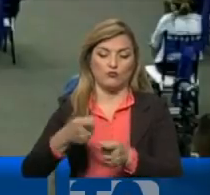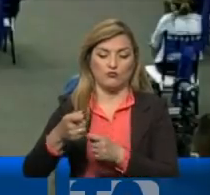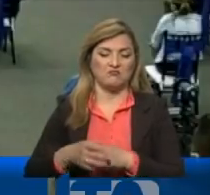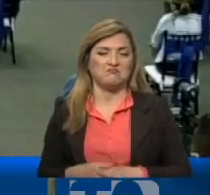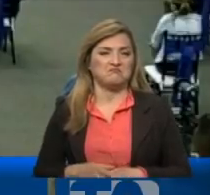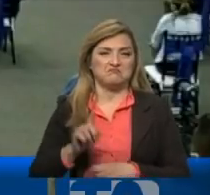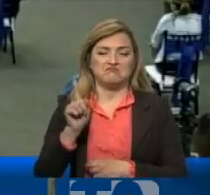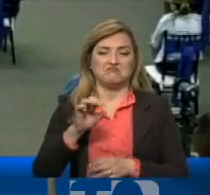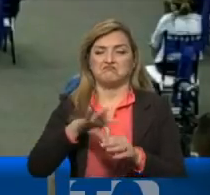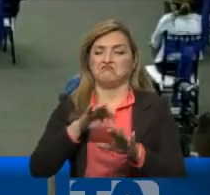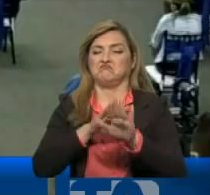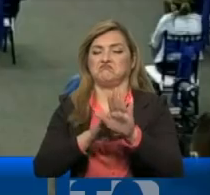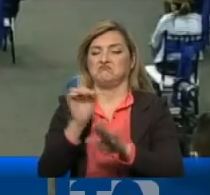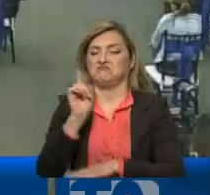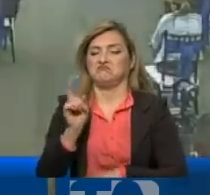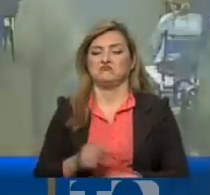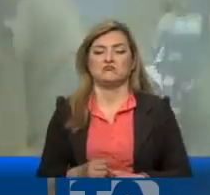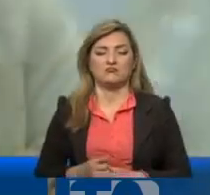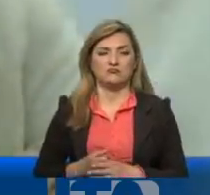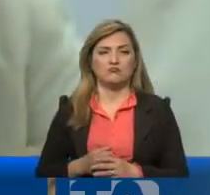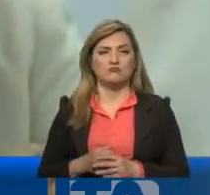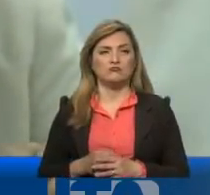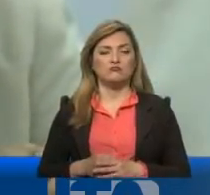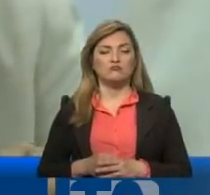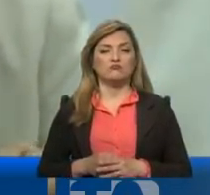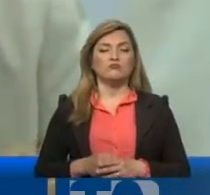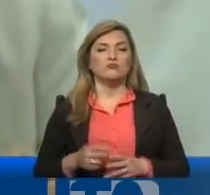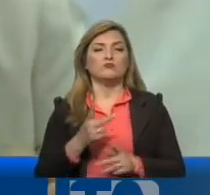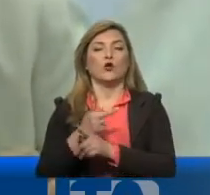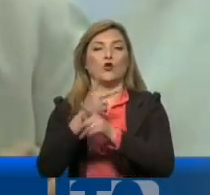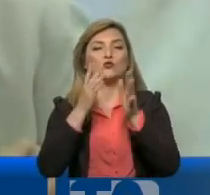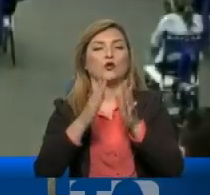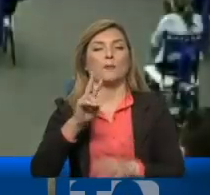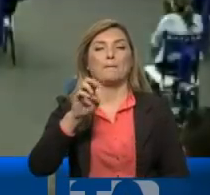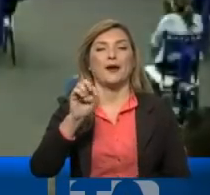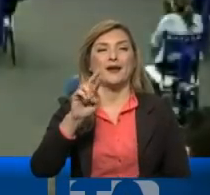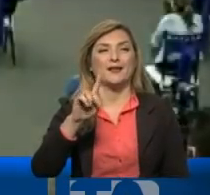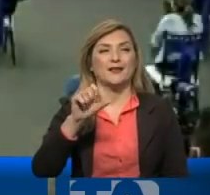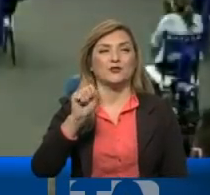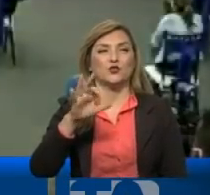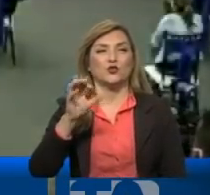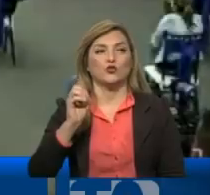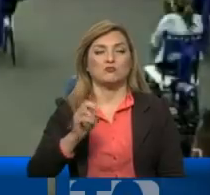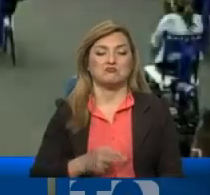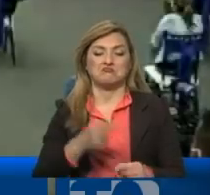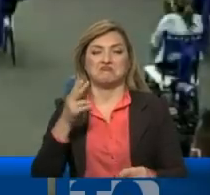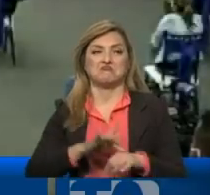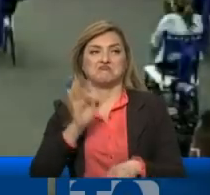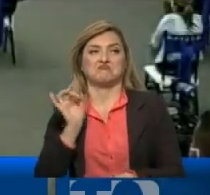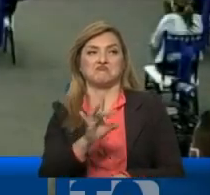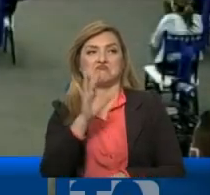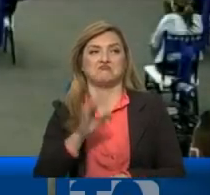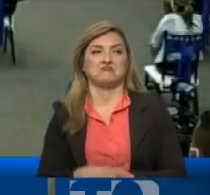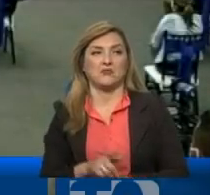de urnas del candidato presidencial Yacu Pérez. El consejero Luis Verde Soto dejó la sesión después de que no fue aprobada